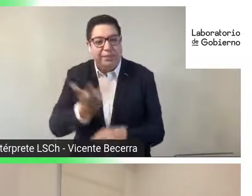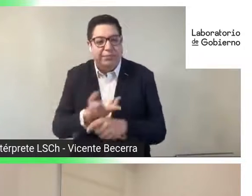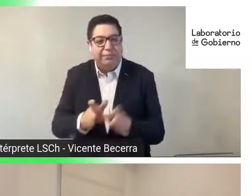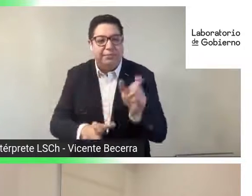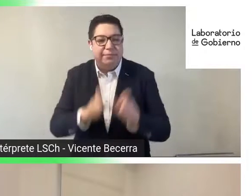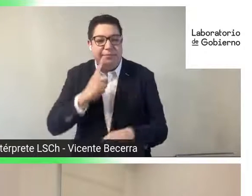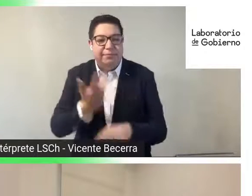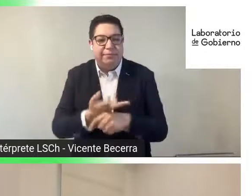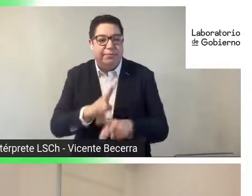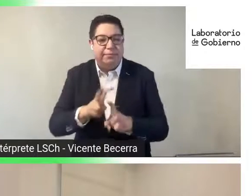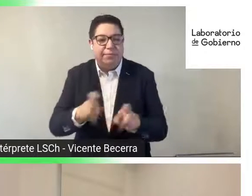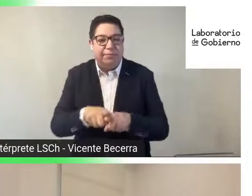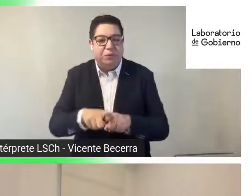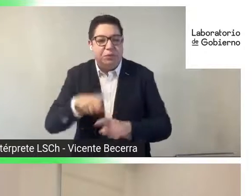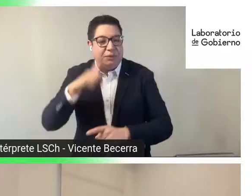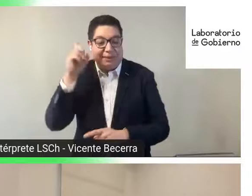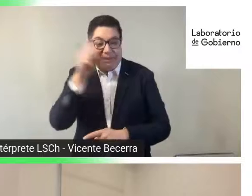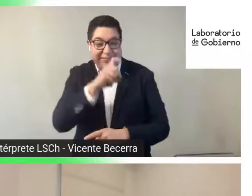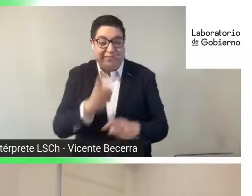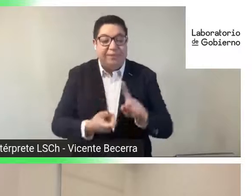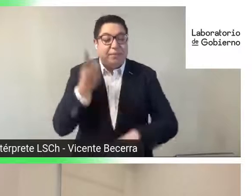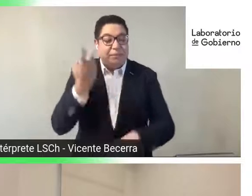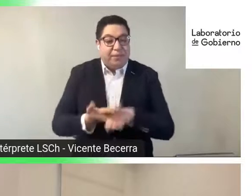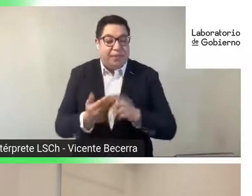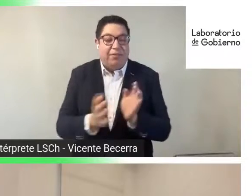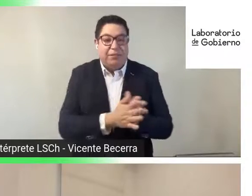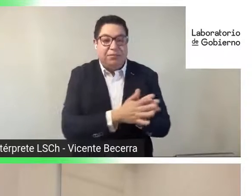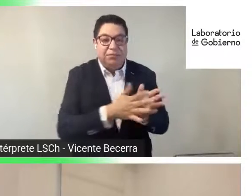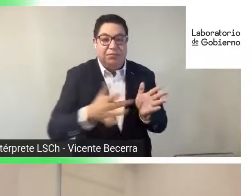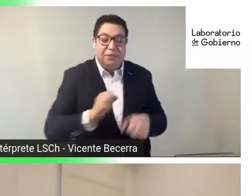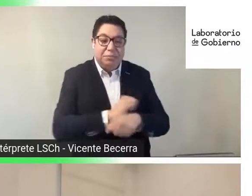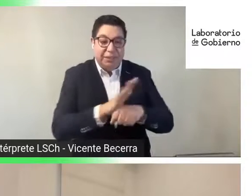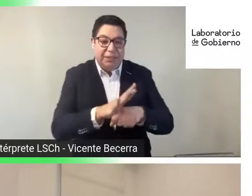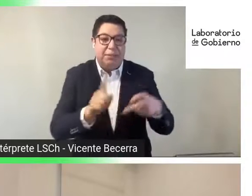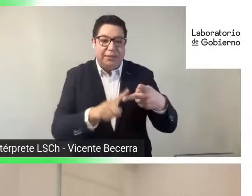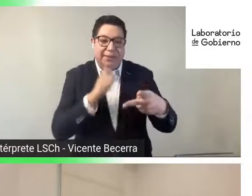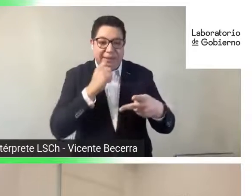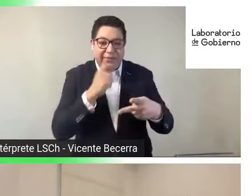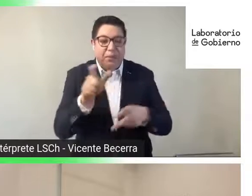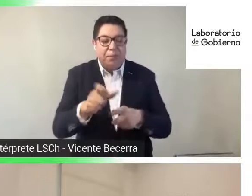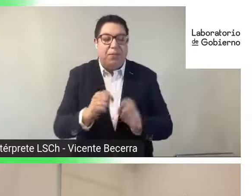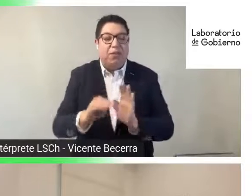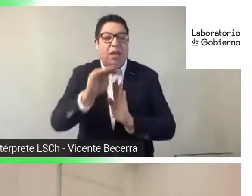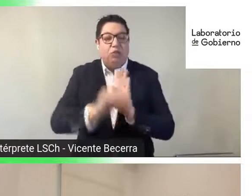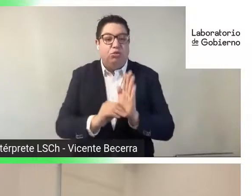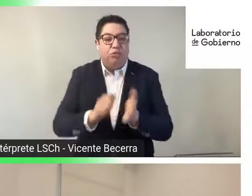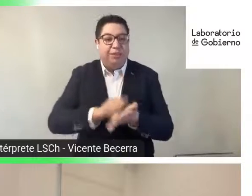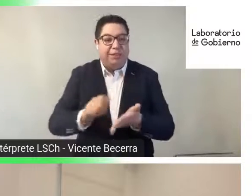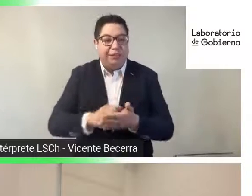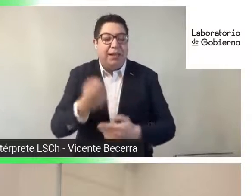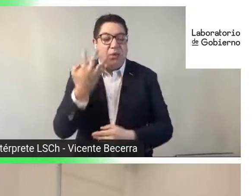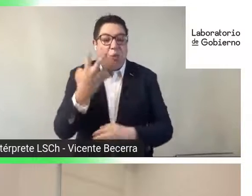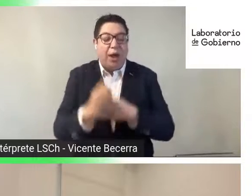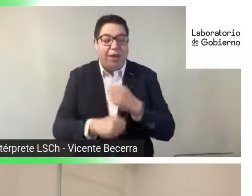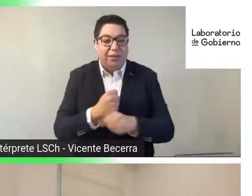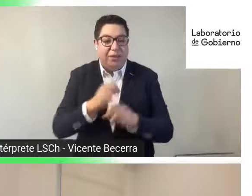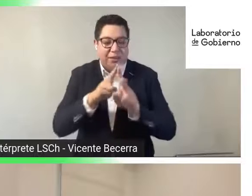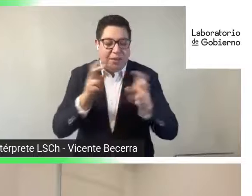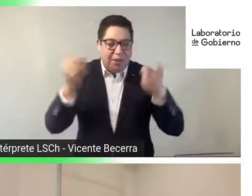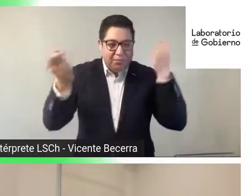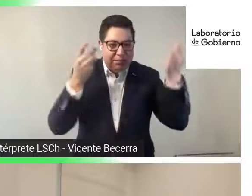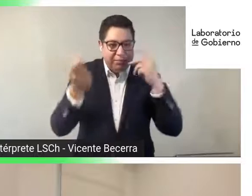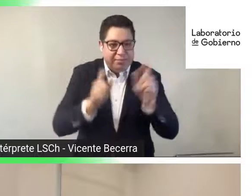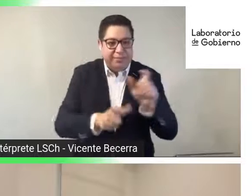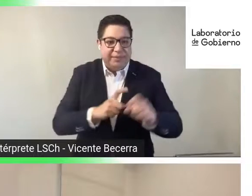proceso complejísimo, histórico, no solamente con la pandemia, sino que como subsecretaria estos 4 años implementando innovaciones públicas